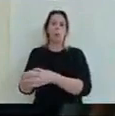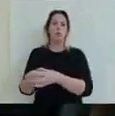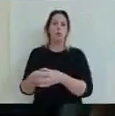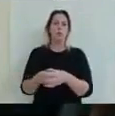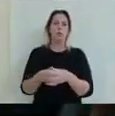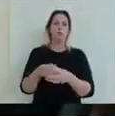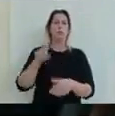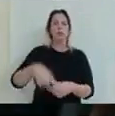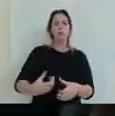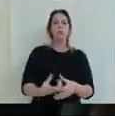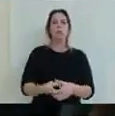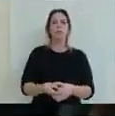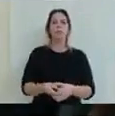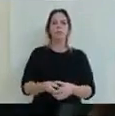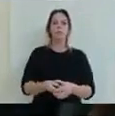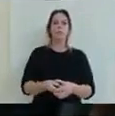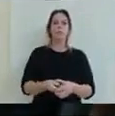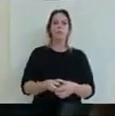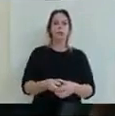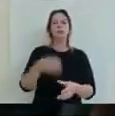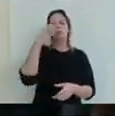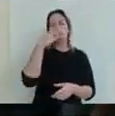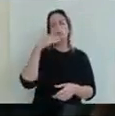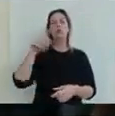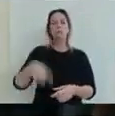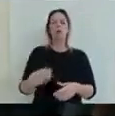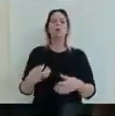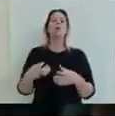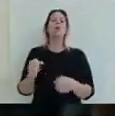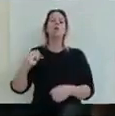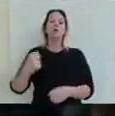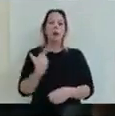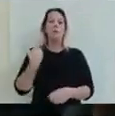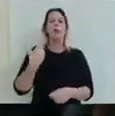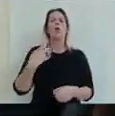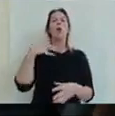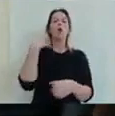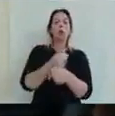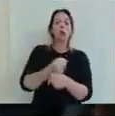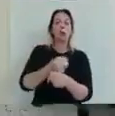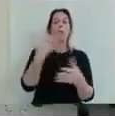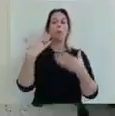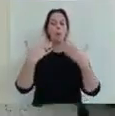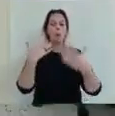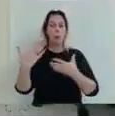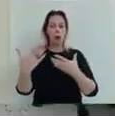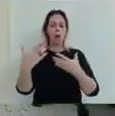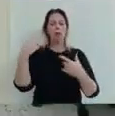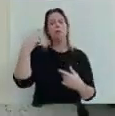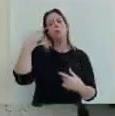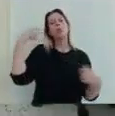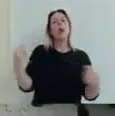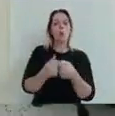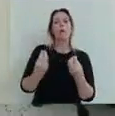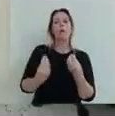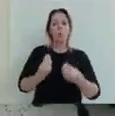conversación con el dueño de la empresa para poder ver la viabilidad de esto. Pongo a consideración la moción del concejal